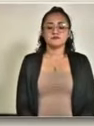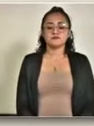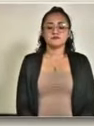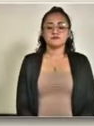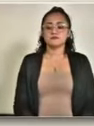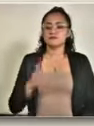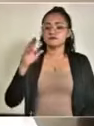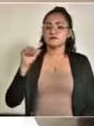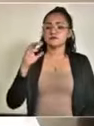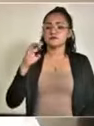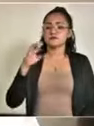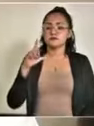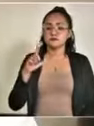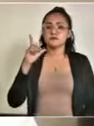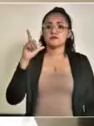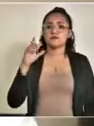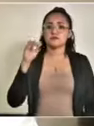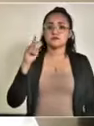Raciel López está activo,